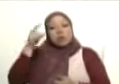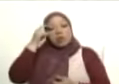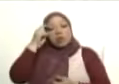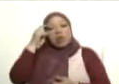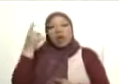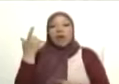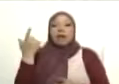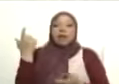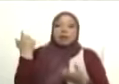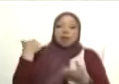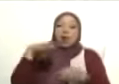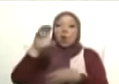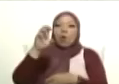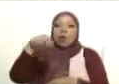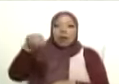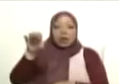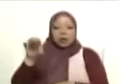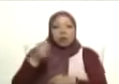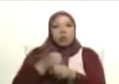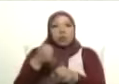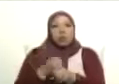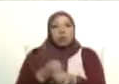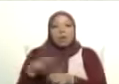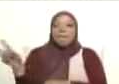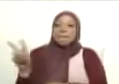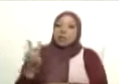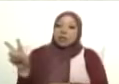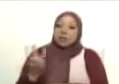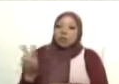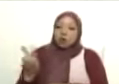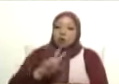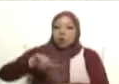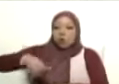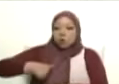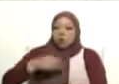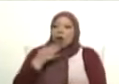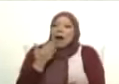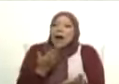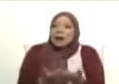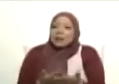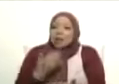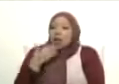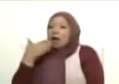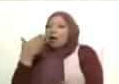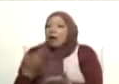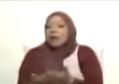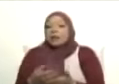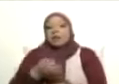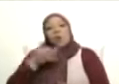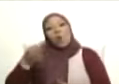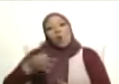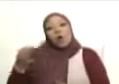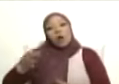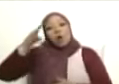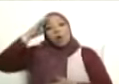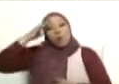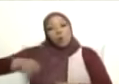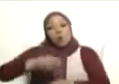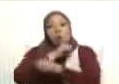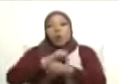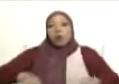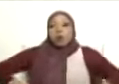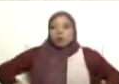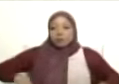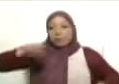electoral. A estos nobles venezolanos, nuestro agradecimiento eterno, y nuestra Fuerza Armada Nacional